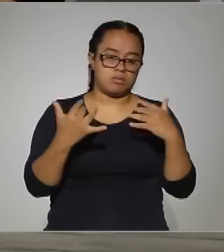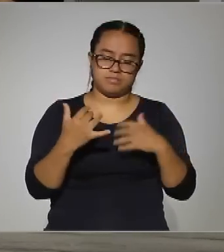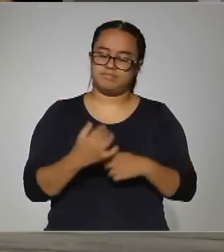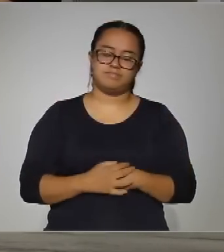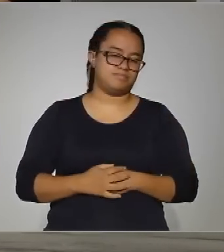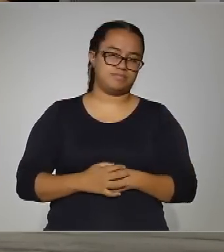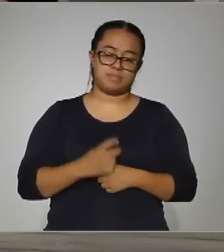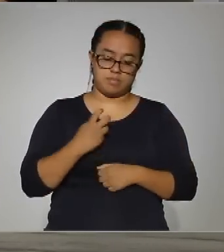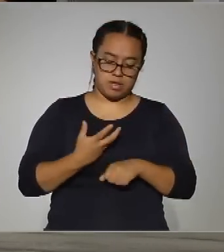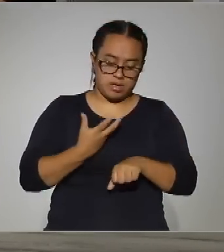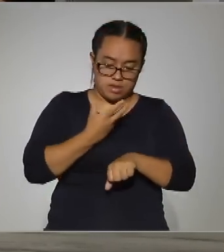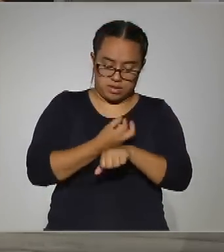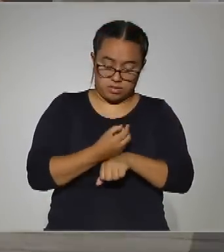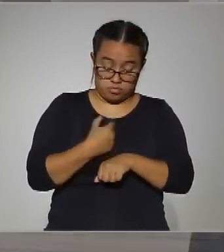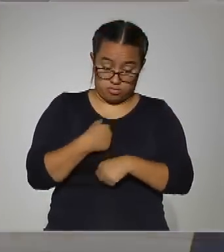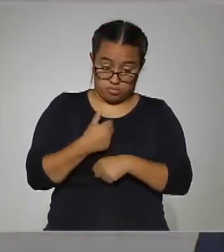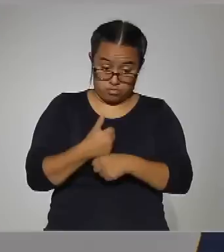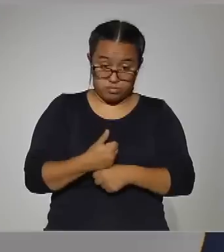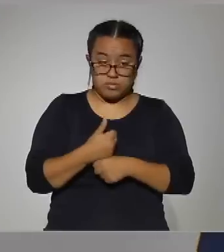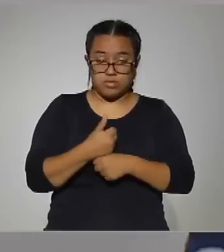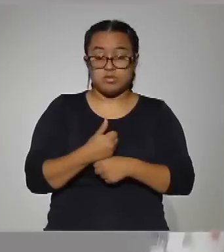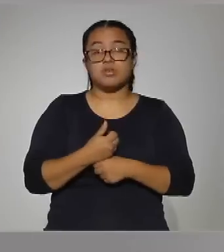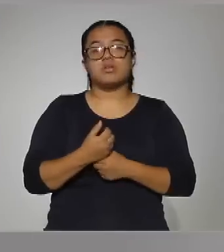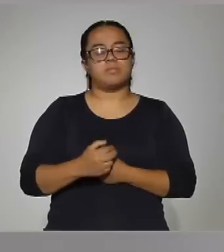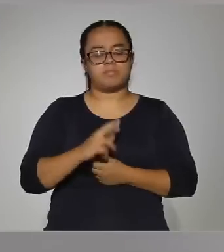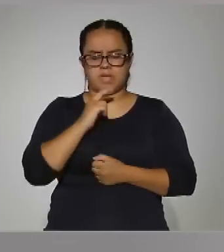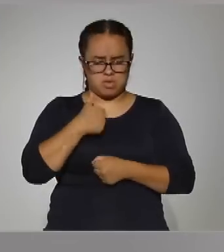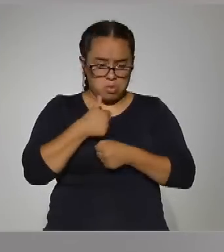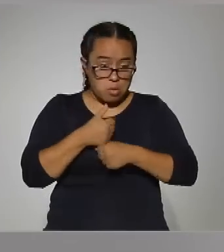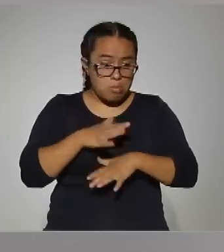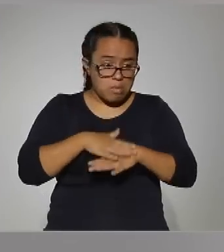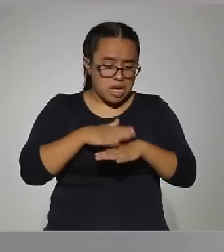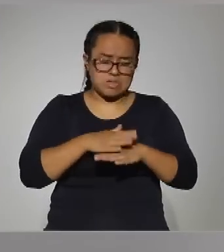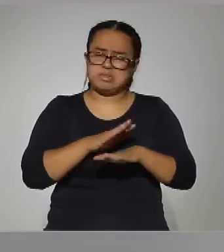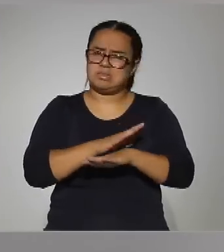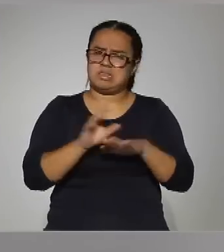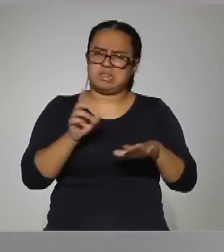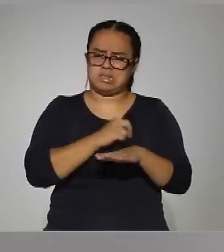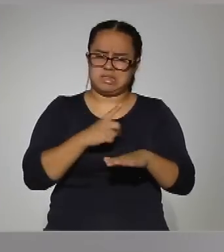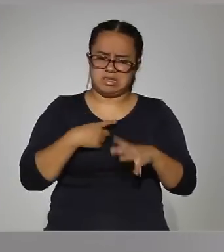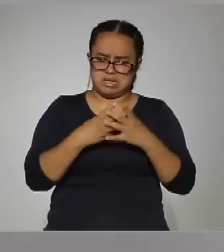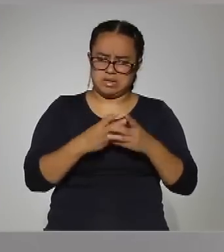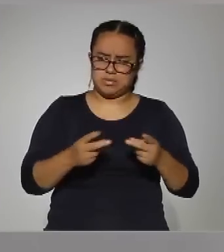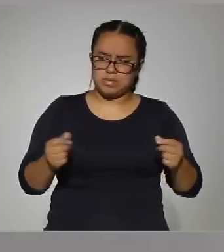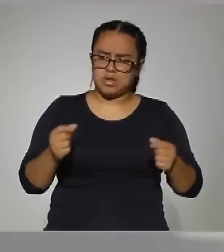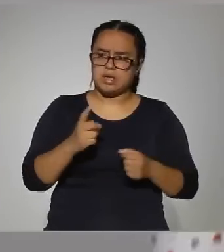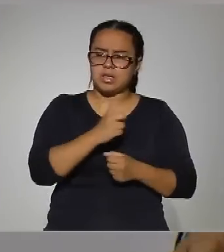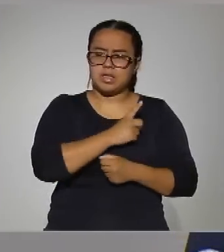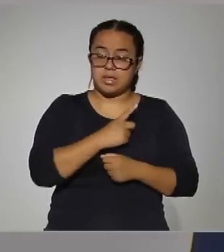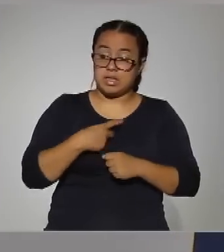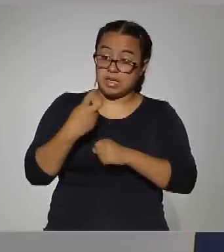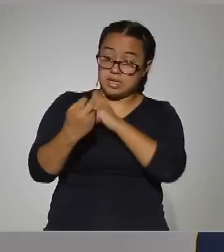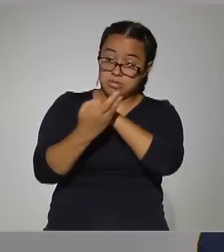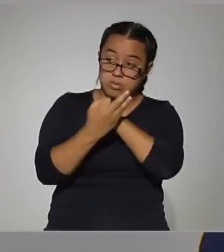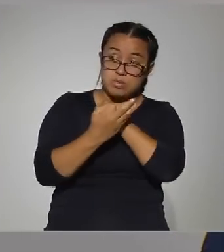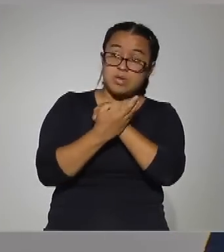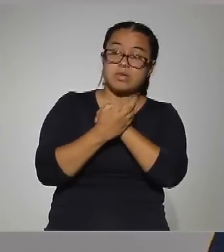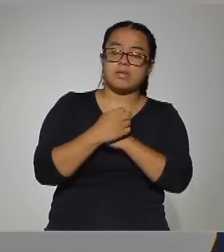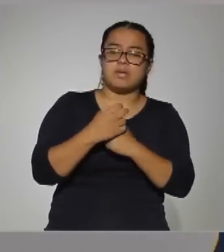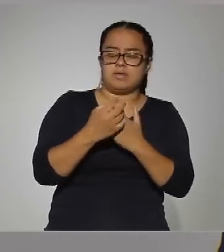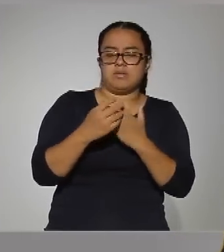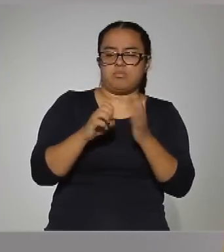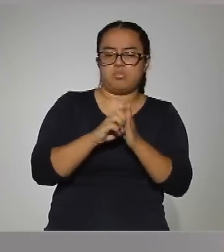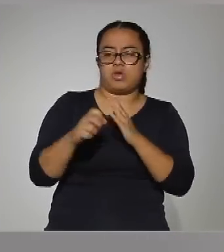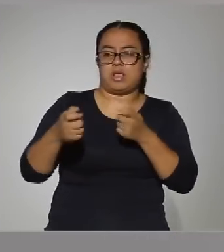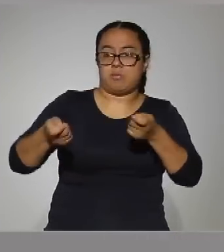primer paso para la reparación de cualquier daño es desear salir de la victimización y saber que vamos a perder los beneficios secundarios que hay en ella, como